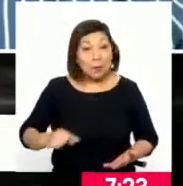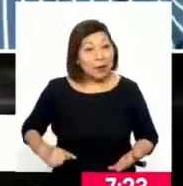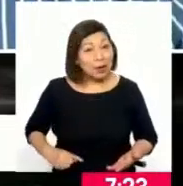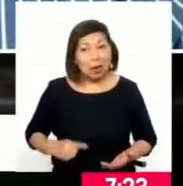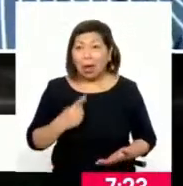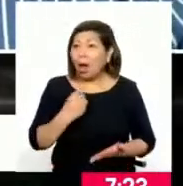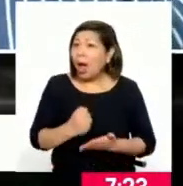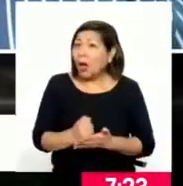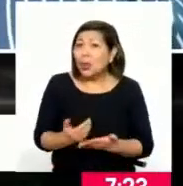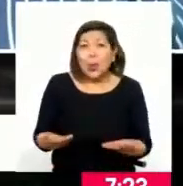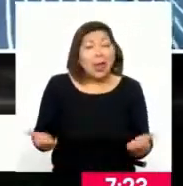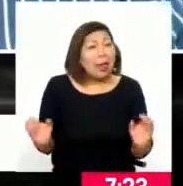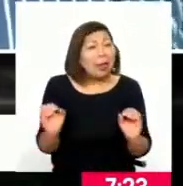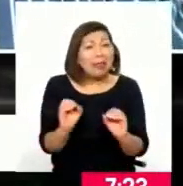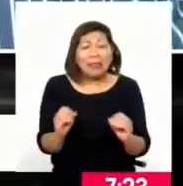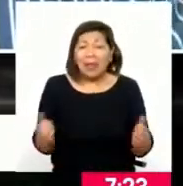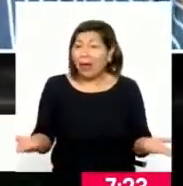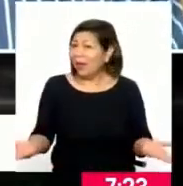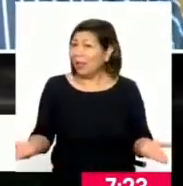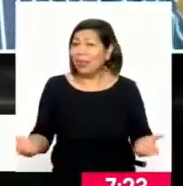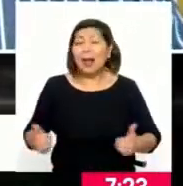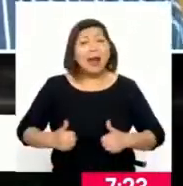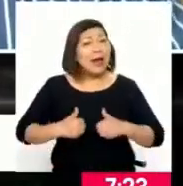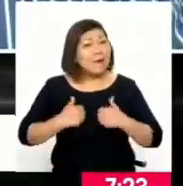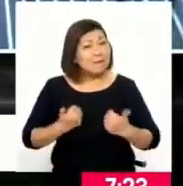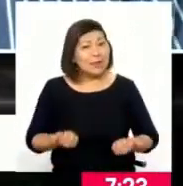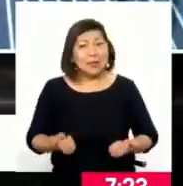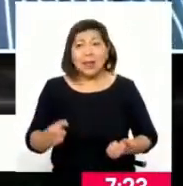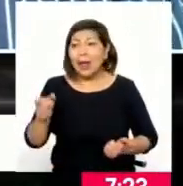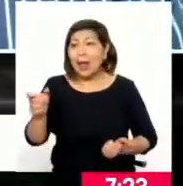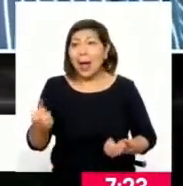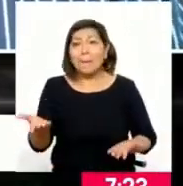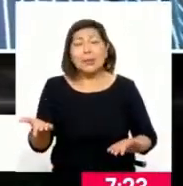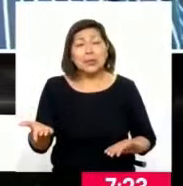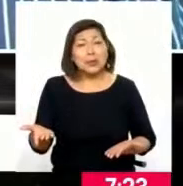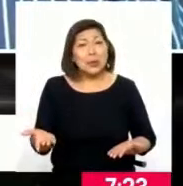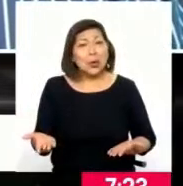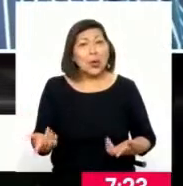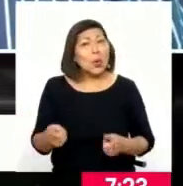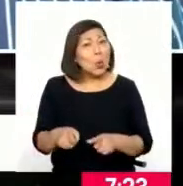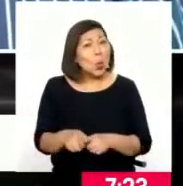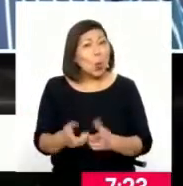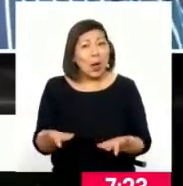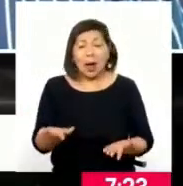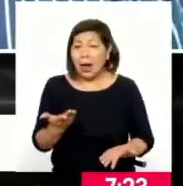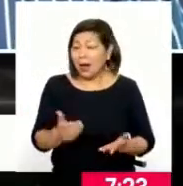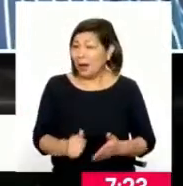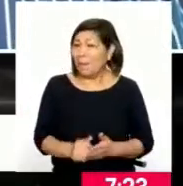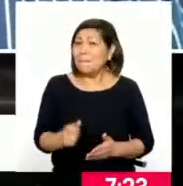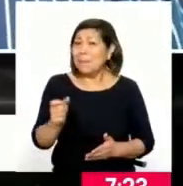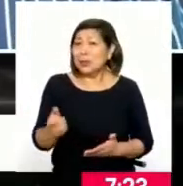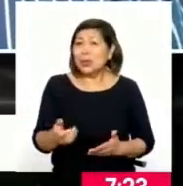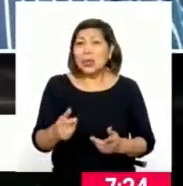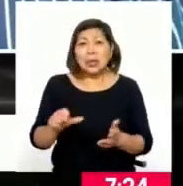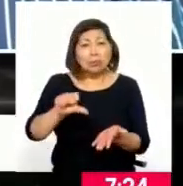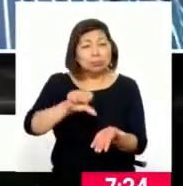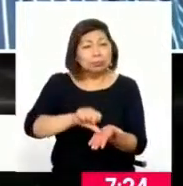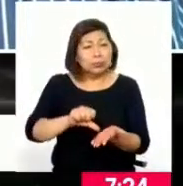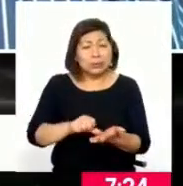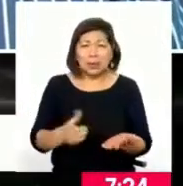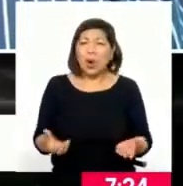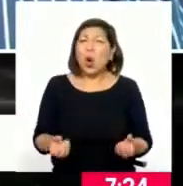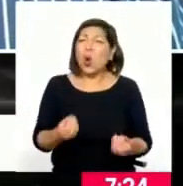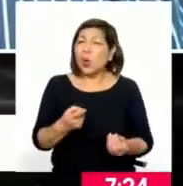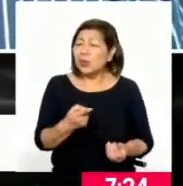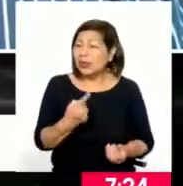lamentablemente no se estaba, ¿no?, valorando la vida de sus paisanos, al igual que la vida, pues, de repente, de personas en la capital.